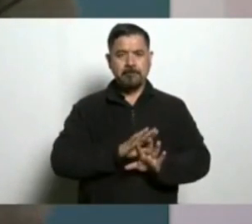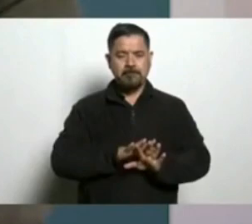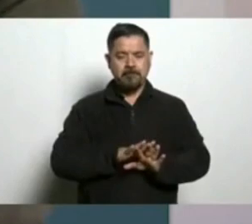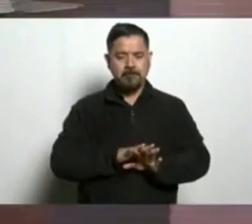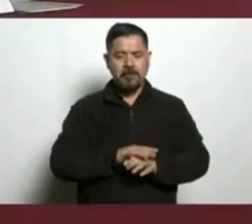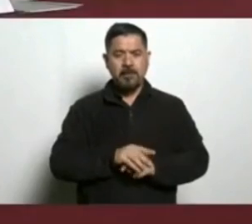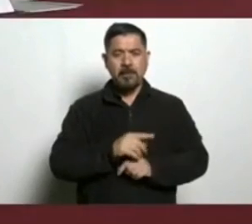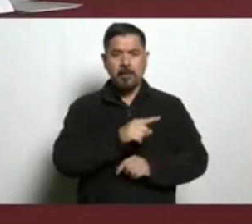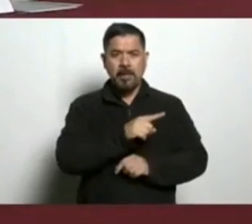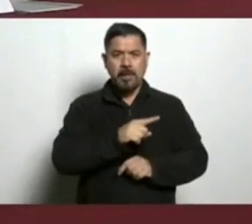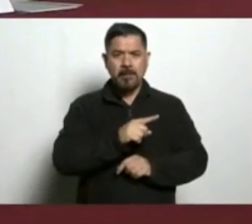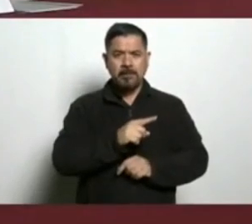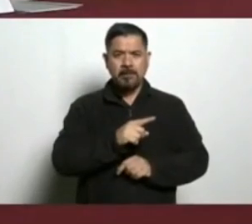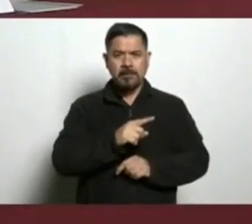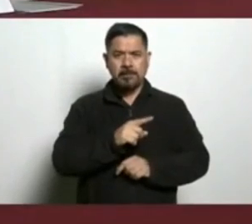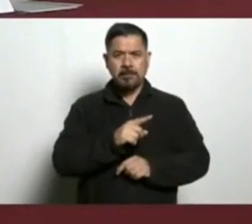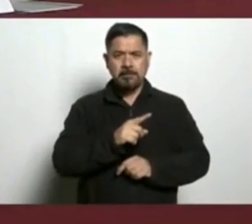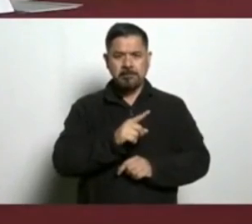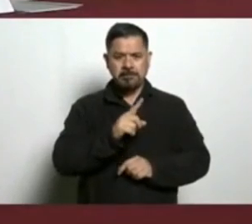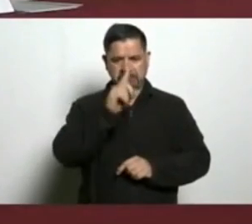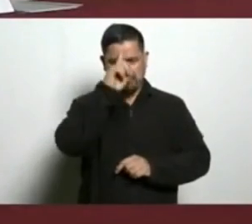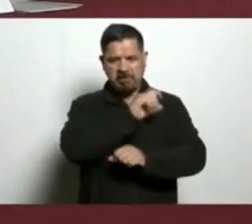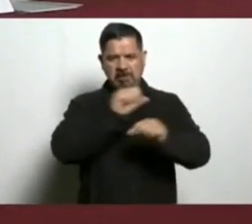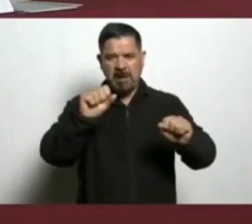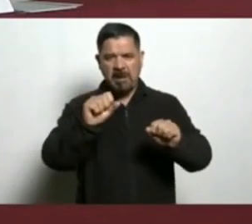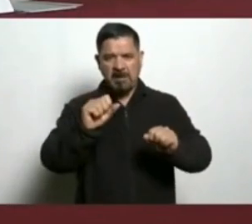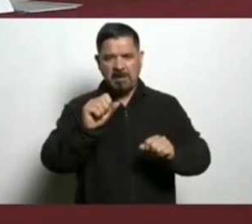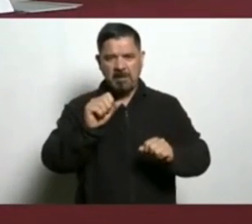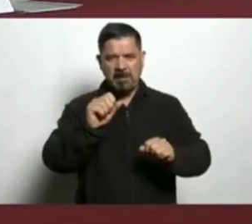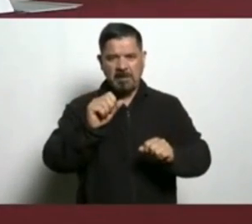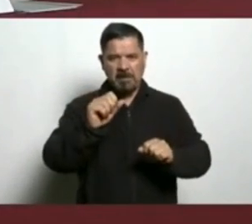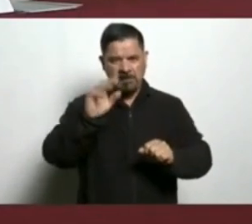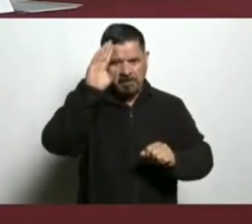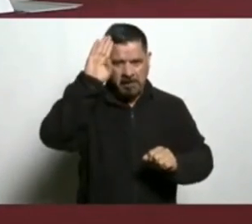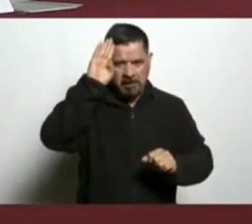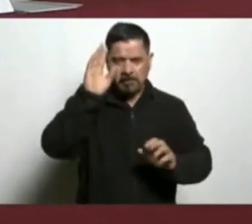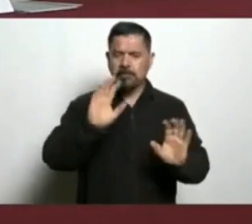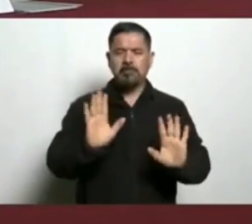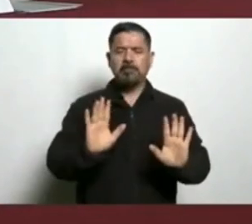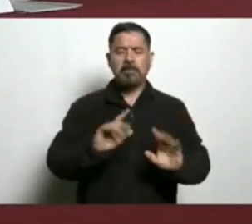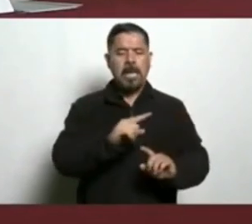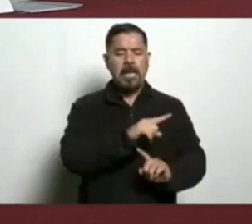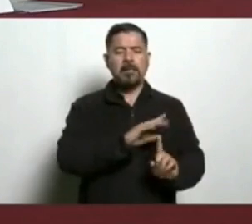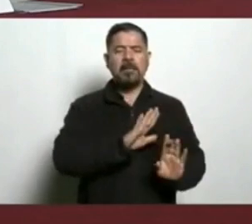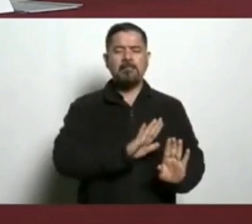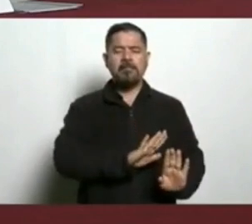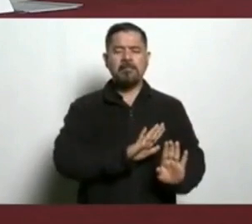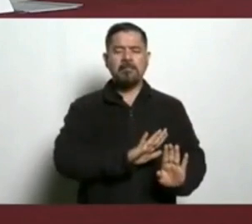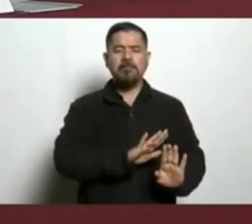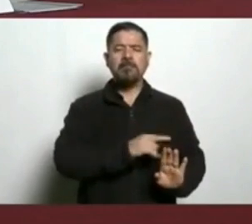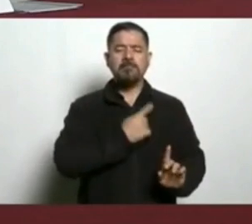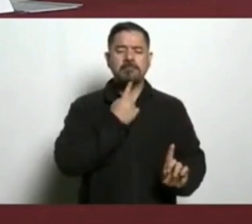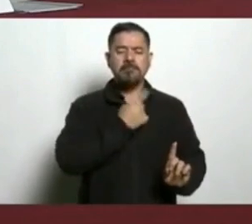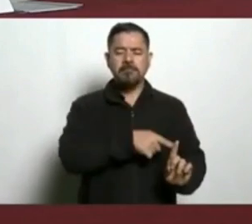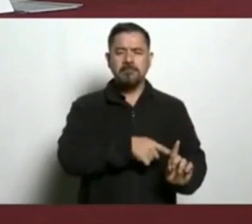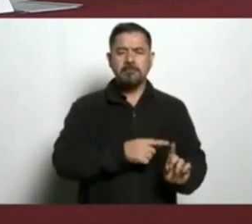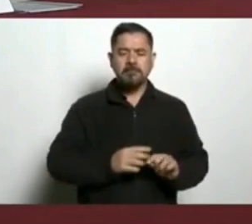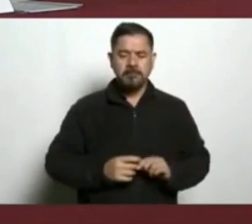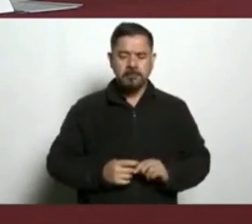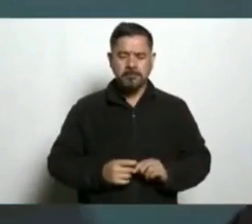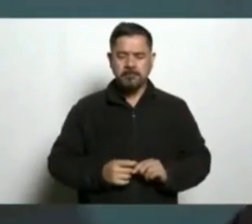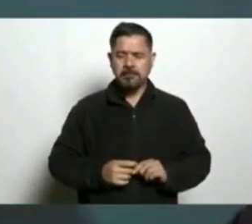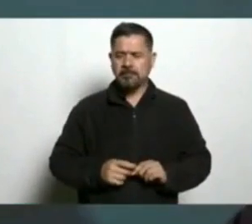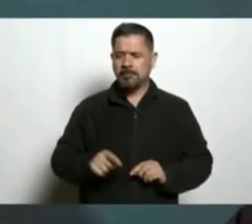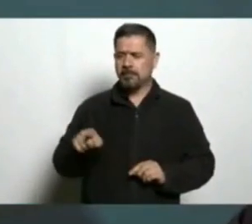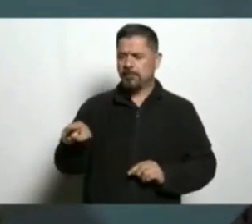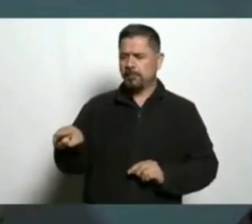menos bárbaro, les dice que no